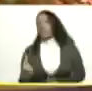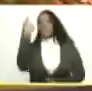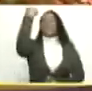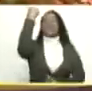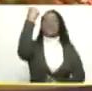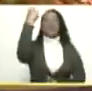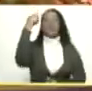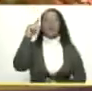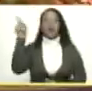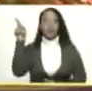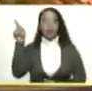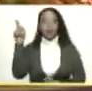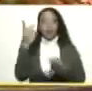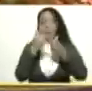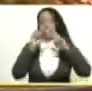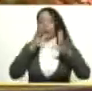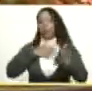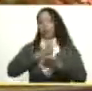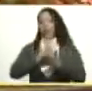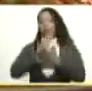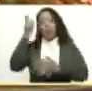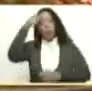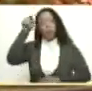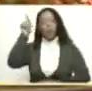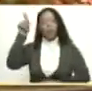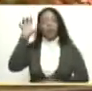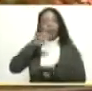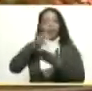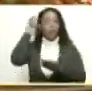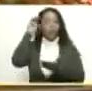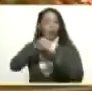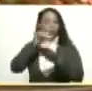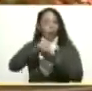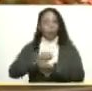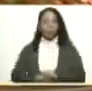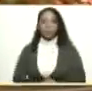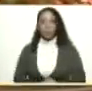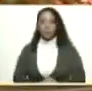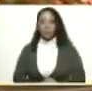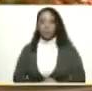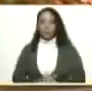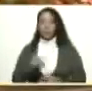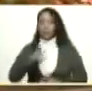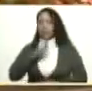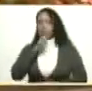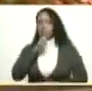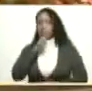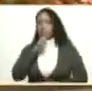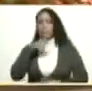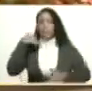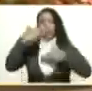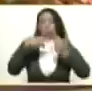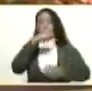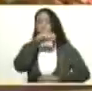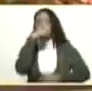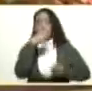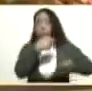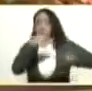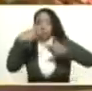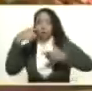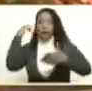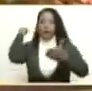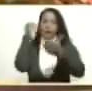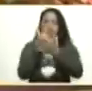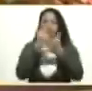de la paz y la estabilidad del pueblo aragoño? Criminal, narcotraficante,